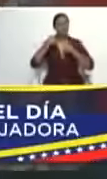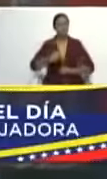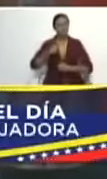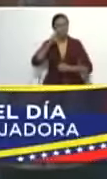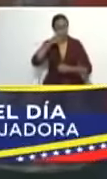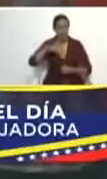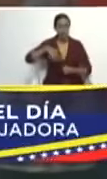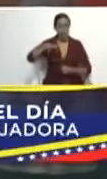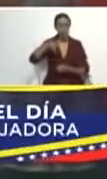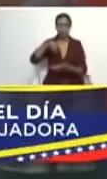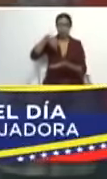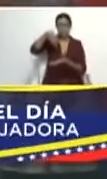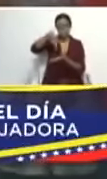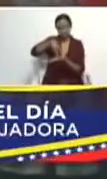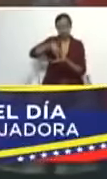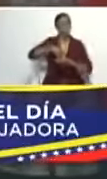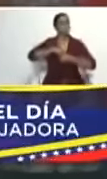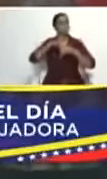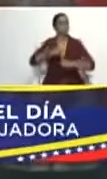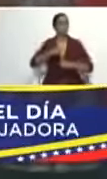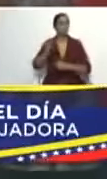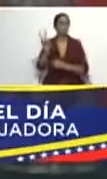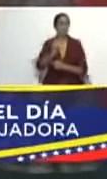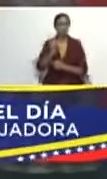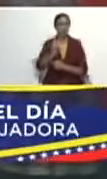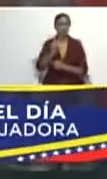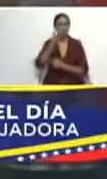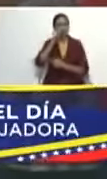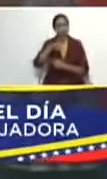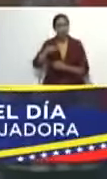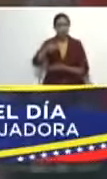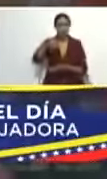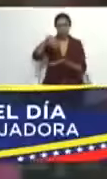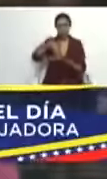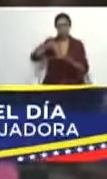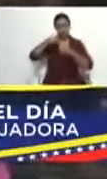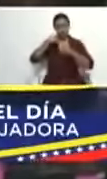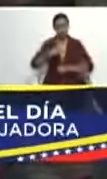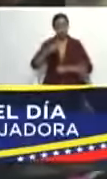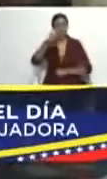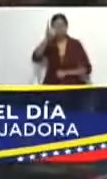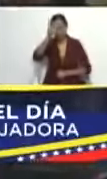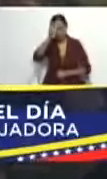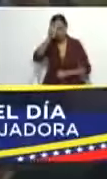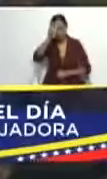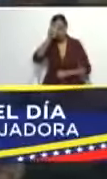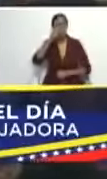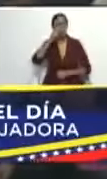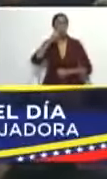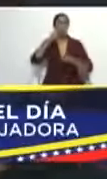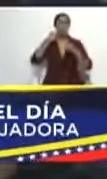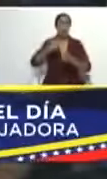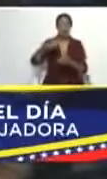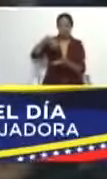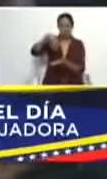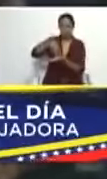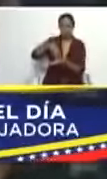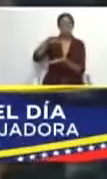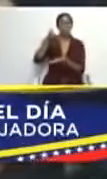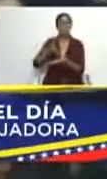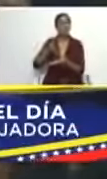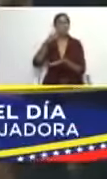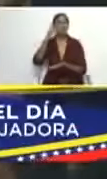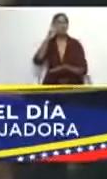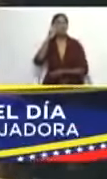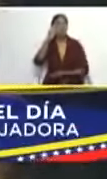Venezuela! ¡Aquí está el pueblo de Coro! ¡Aquí está el pueblo rebelde de Simón Bolívar y